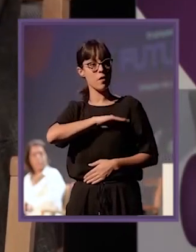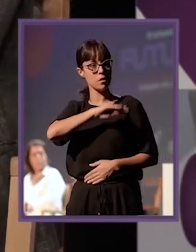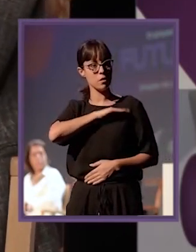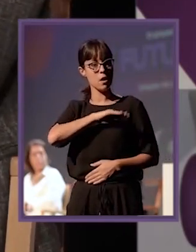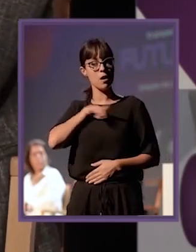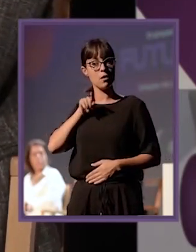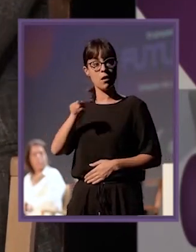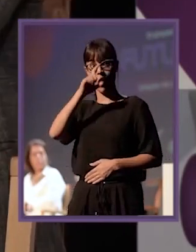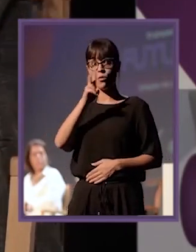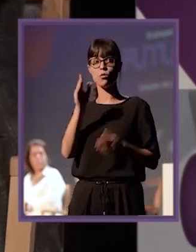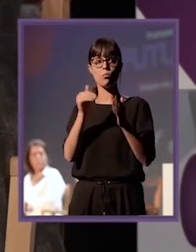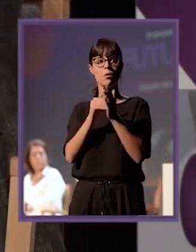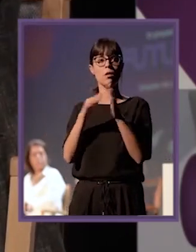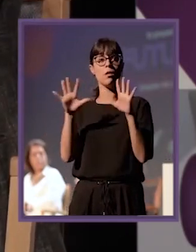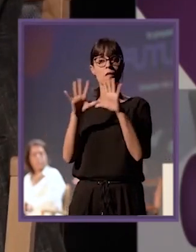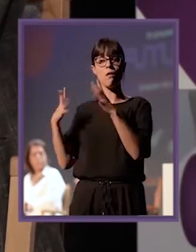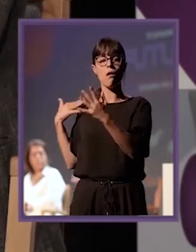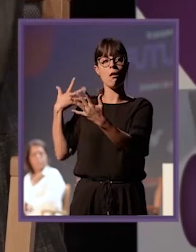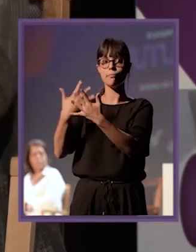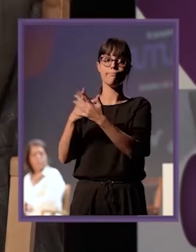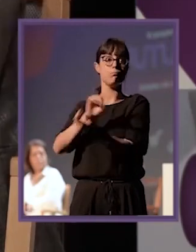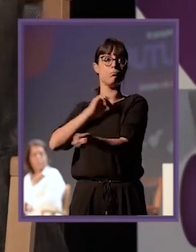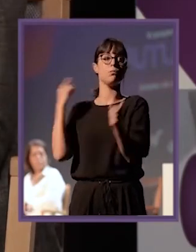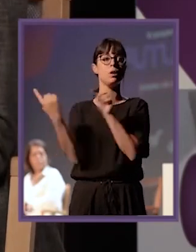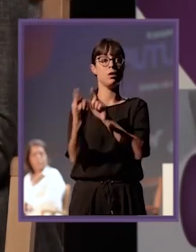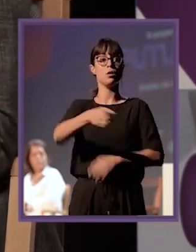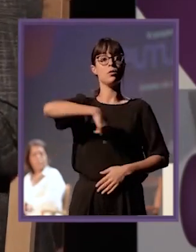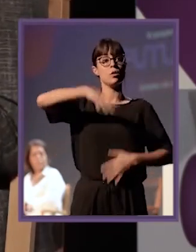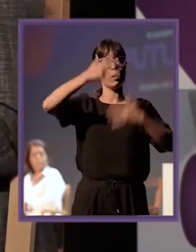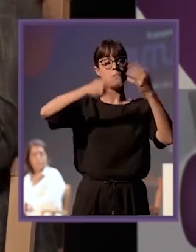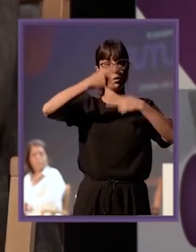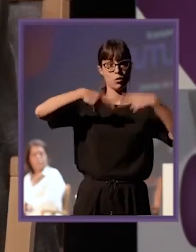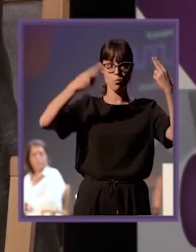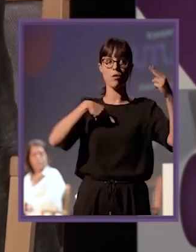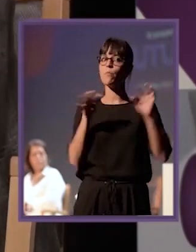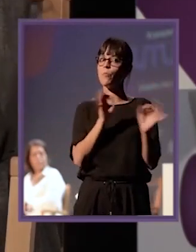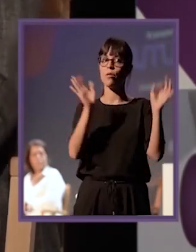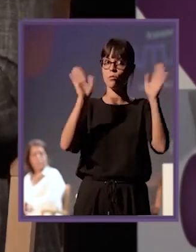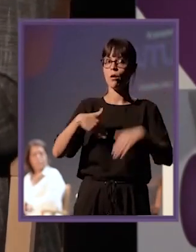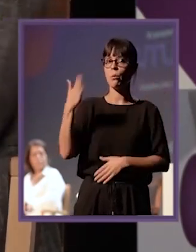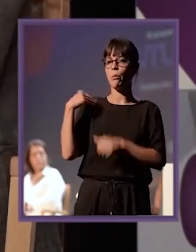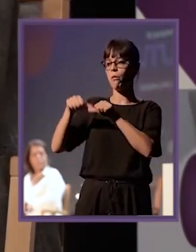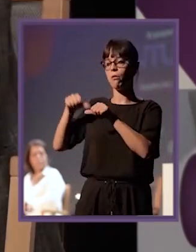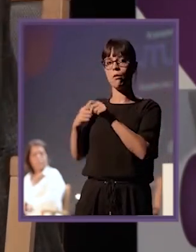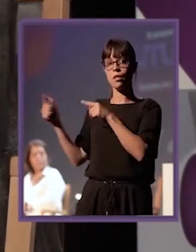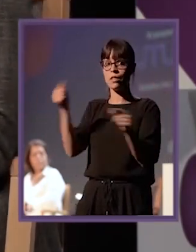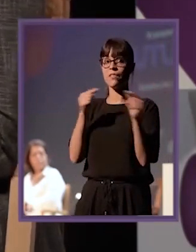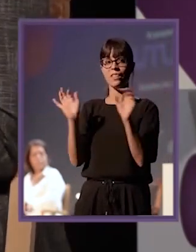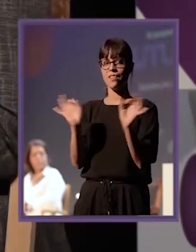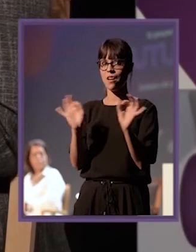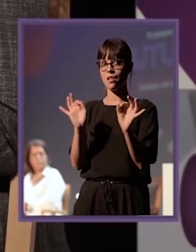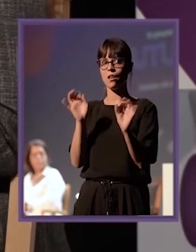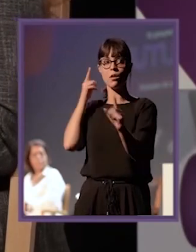cambio radical de tendencia y las administraciones públicas no estamos preparadas o no lo hemos estado, no ha habido un debate para dar respuesta